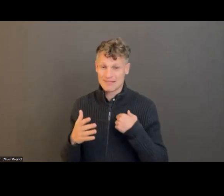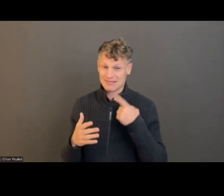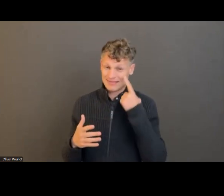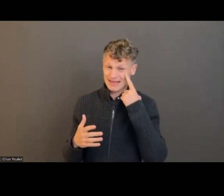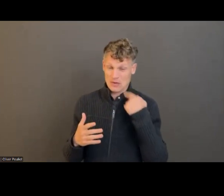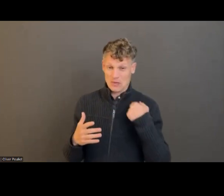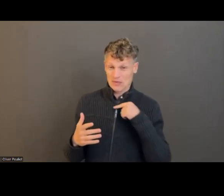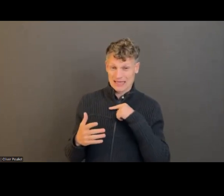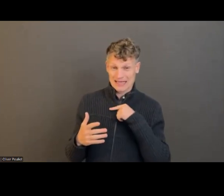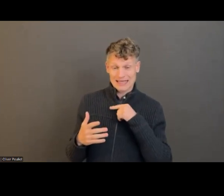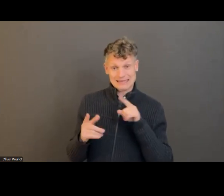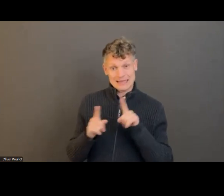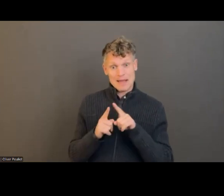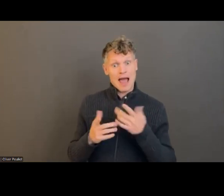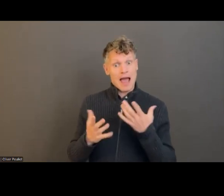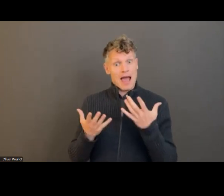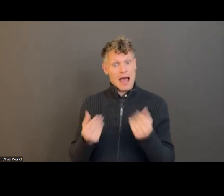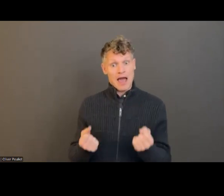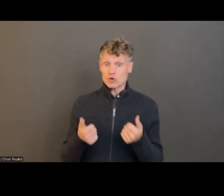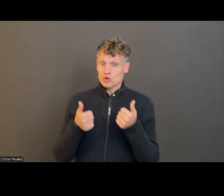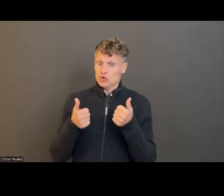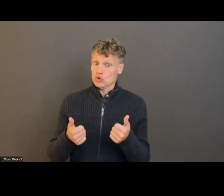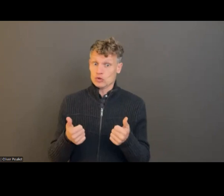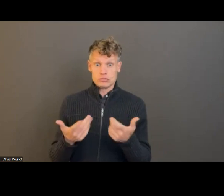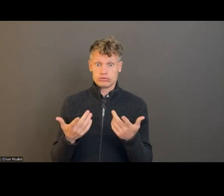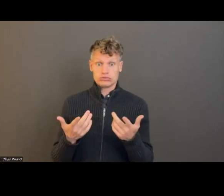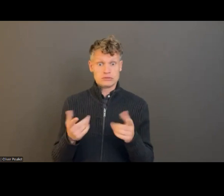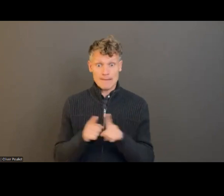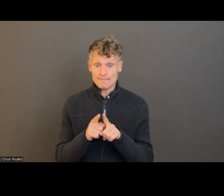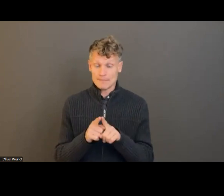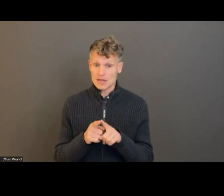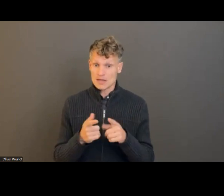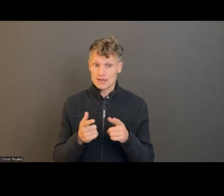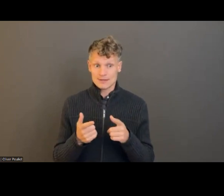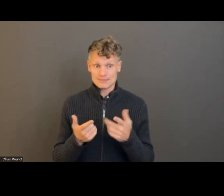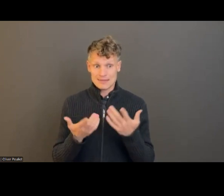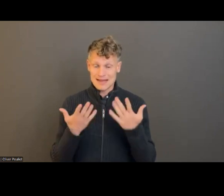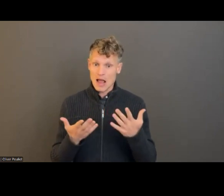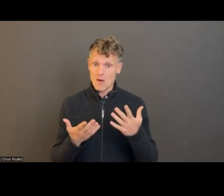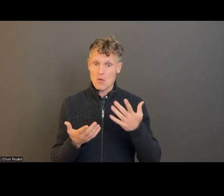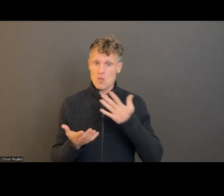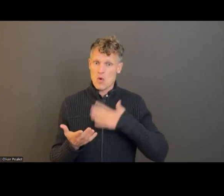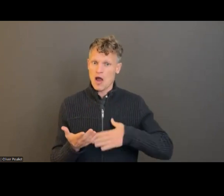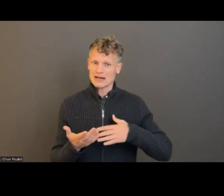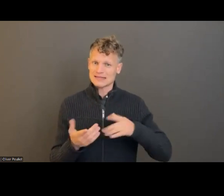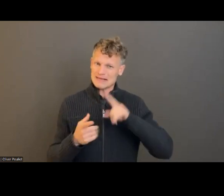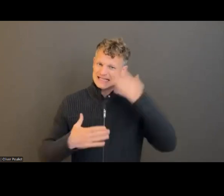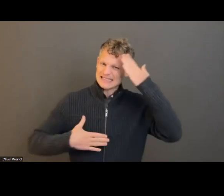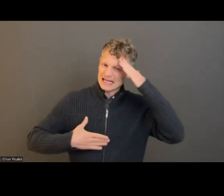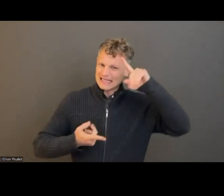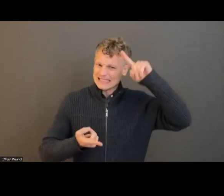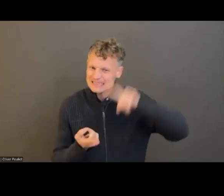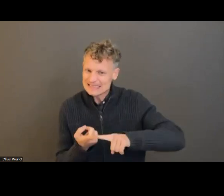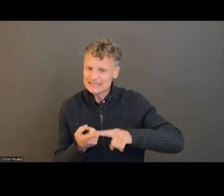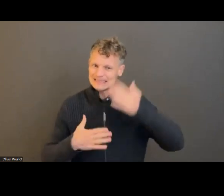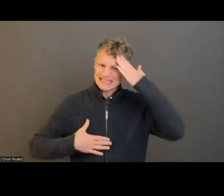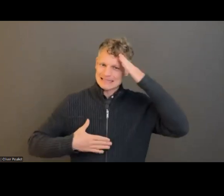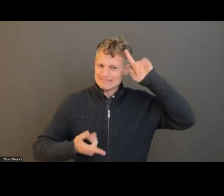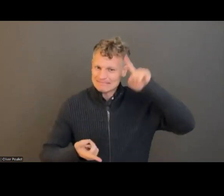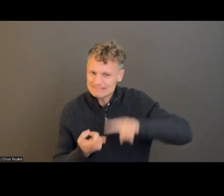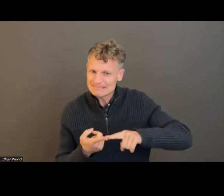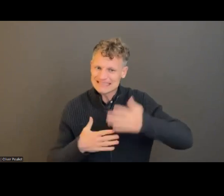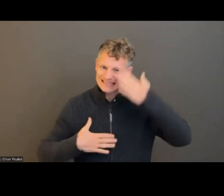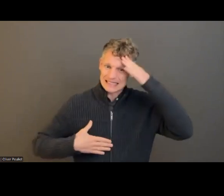pudiéramos usar esos lentes adicionales, agregarlos a los programas que ya están trabajando duramente para eliminar estas